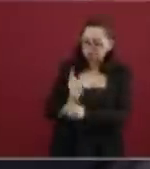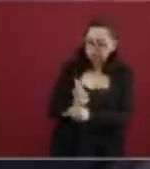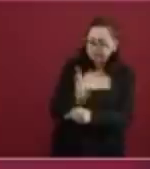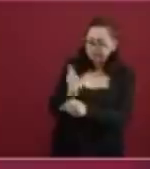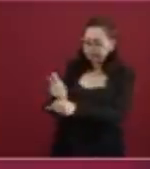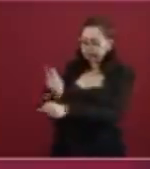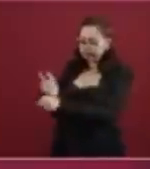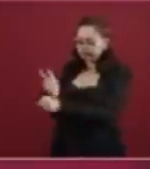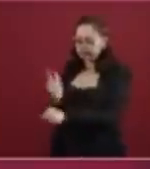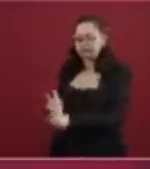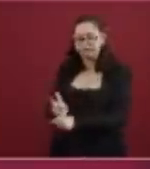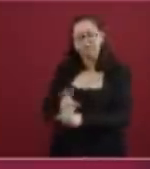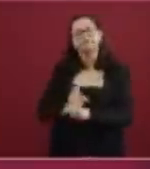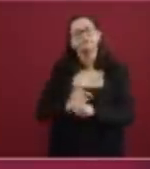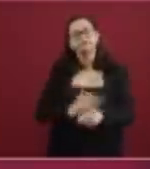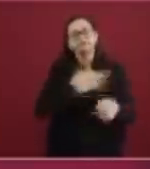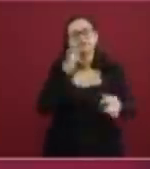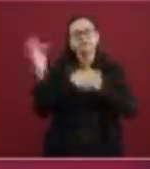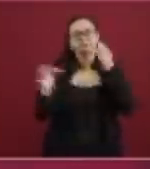campaña a fondo